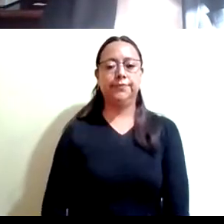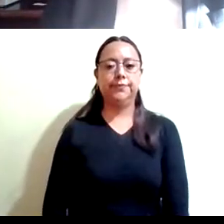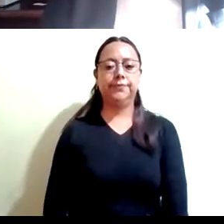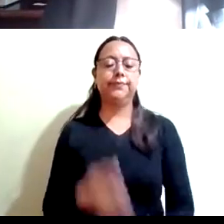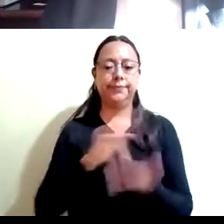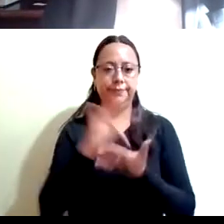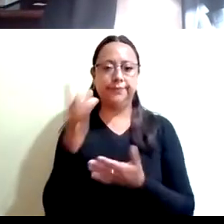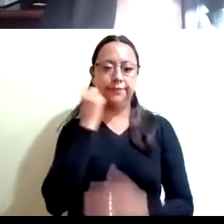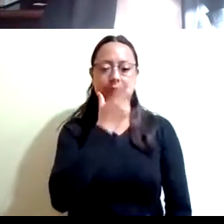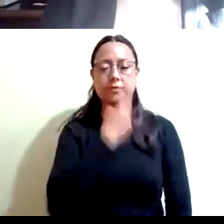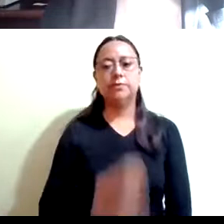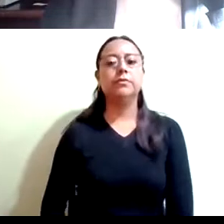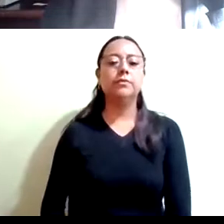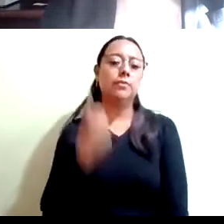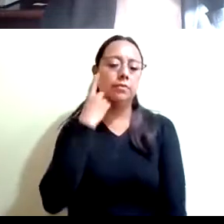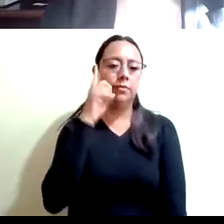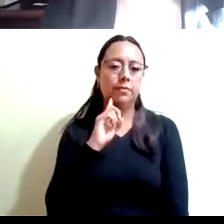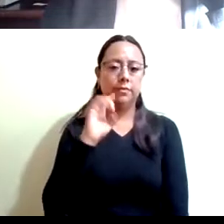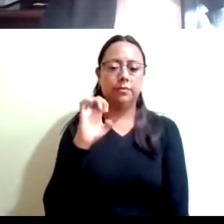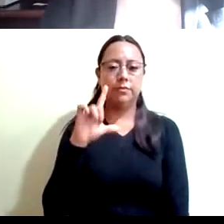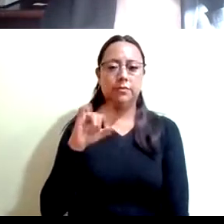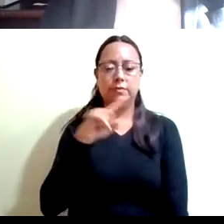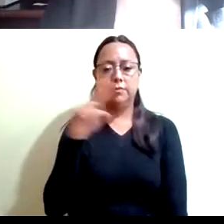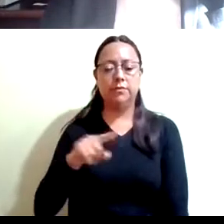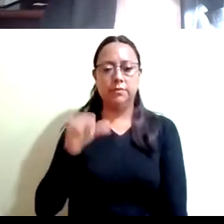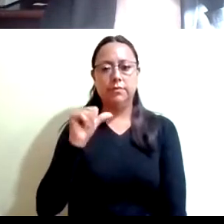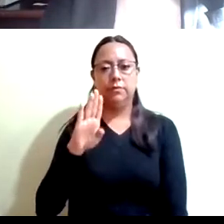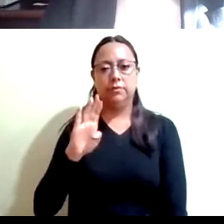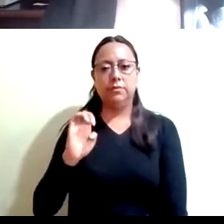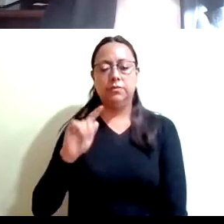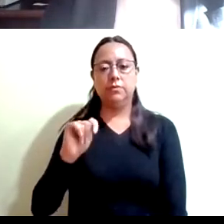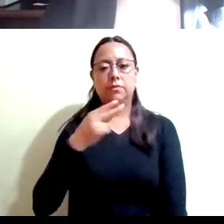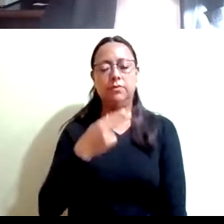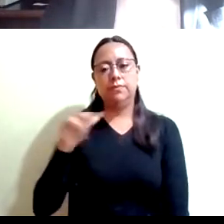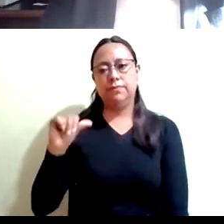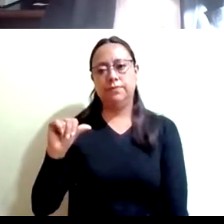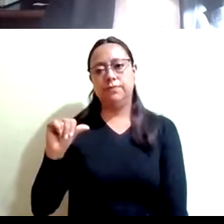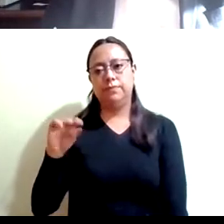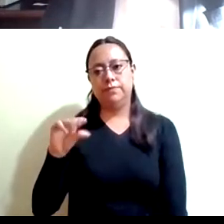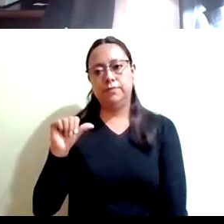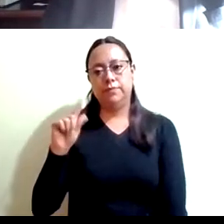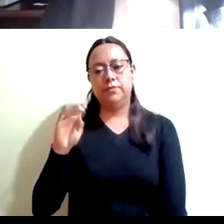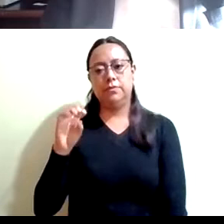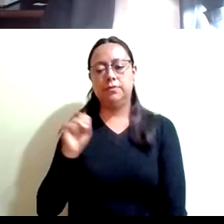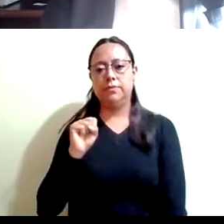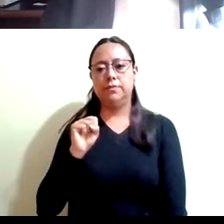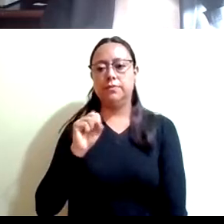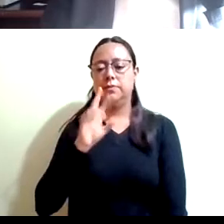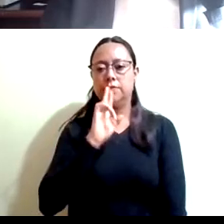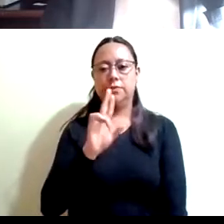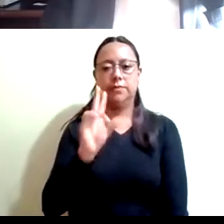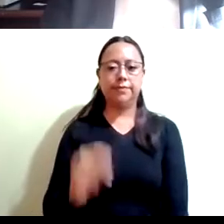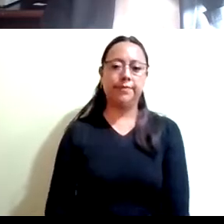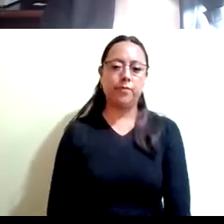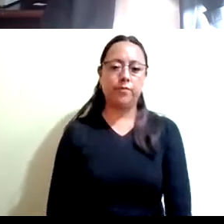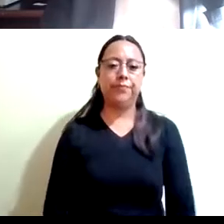Gracias, diputado. Diputada Elizabeth Mateos Hernández. Elizabeth Mateos, en contra.